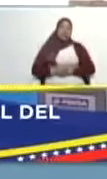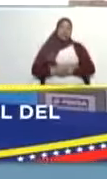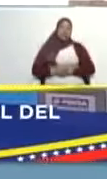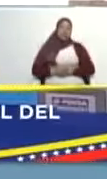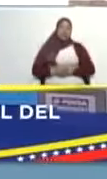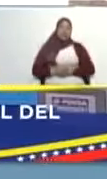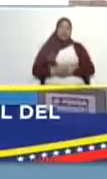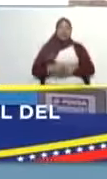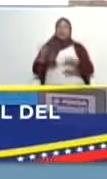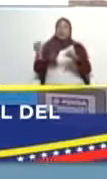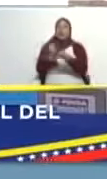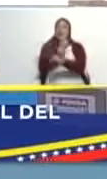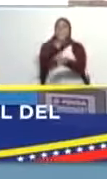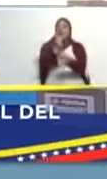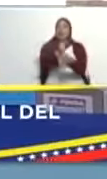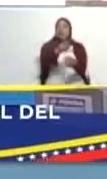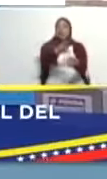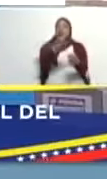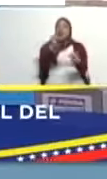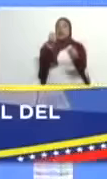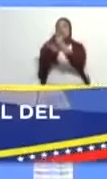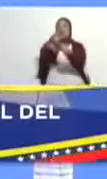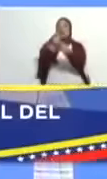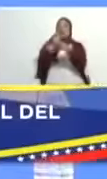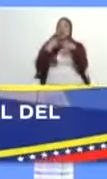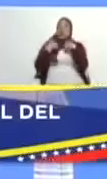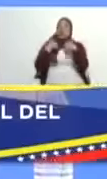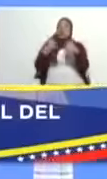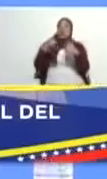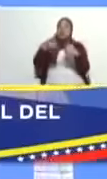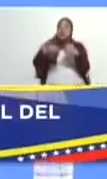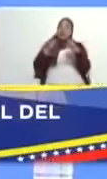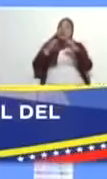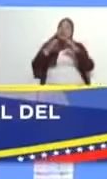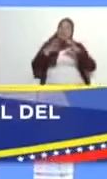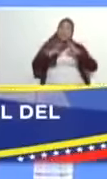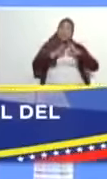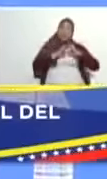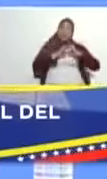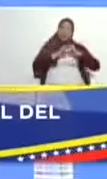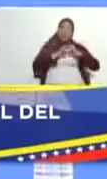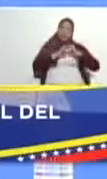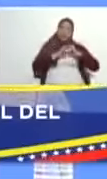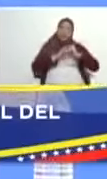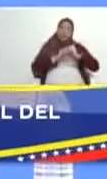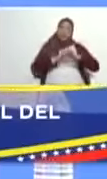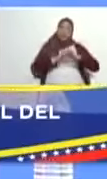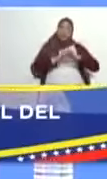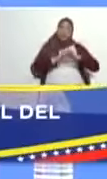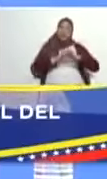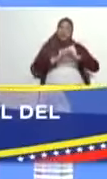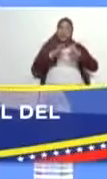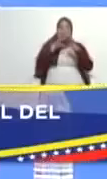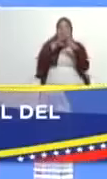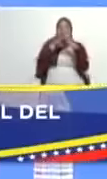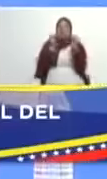Miren, trabajadores de la salud, este es mi mensaje para ustedes. Puro